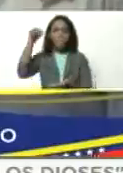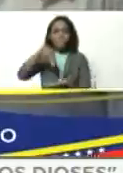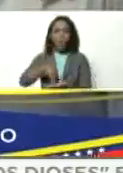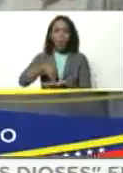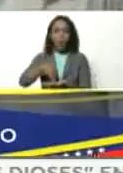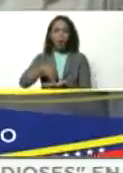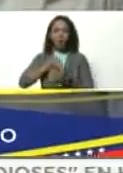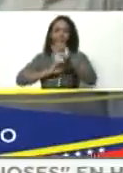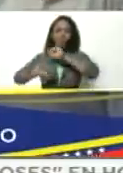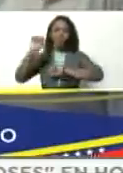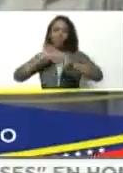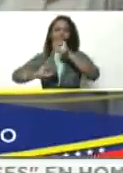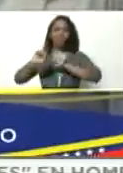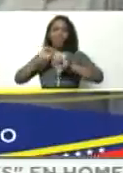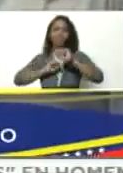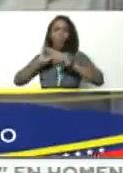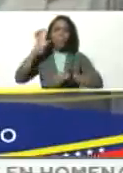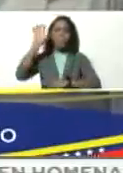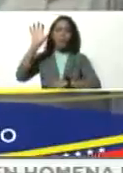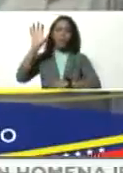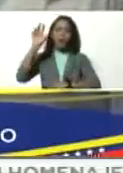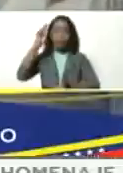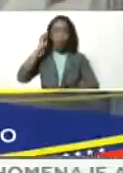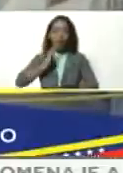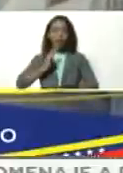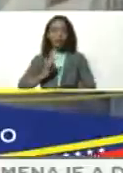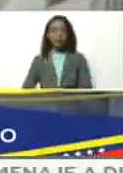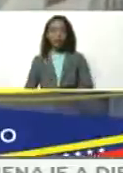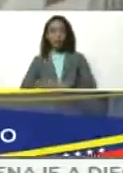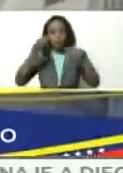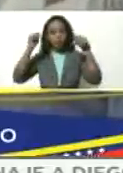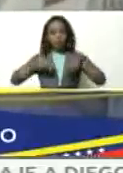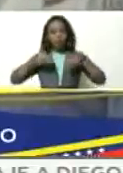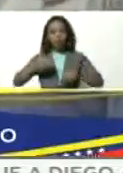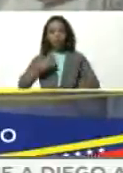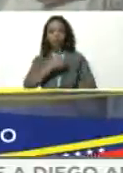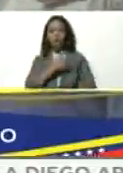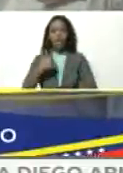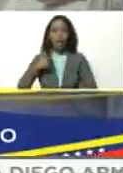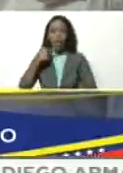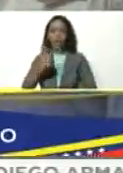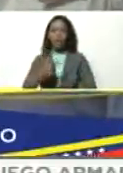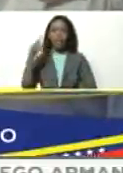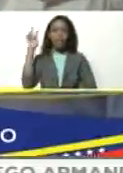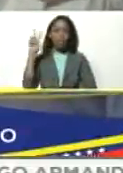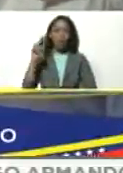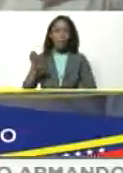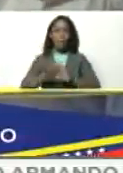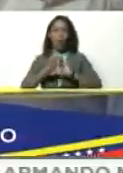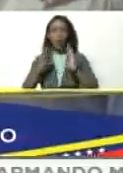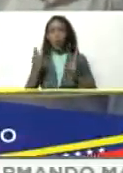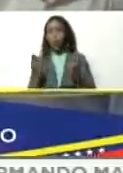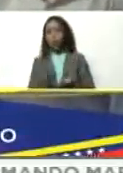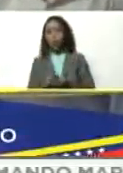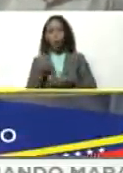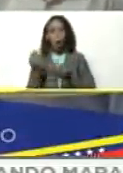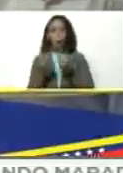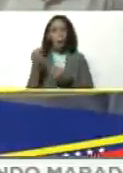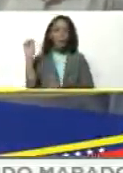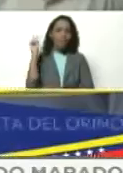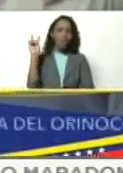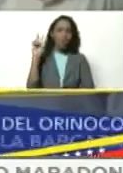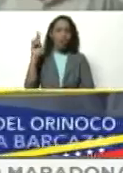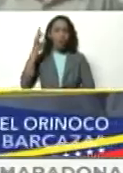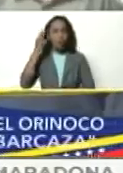en defensa de la patria bolivariana. Hoy quiero decirle a Venezuela y al mundo, como venezolana,